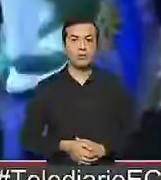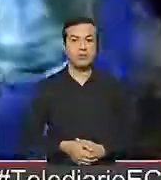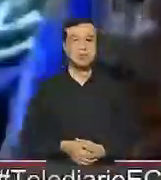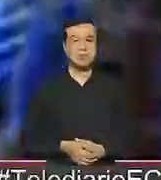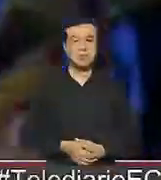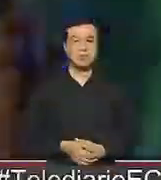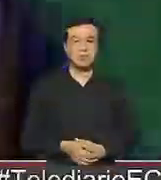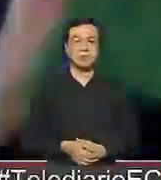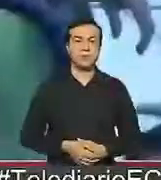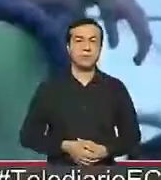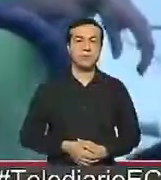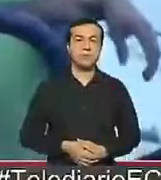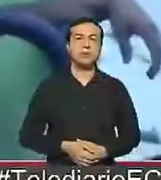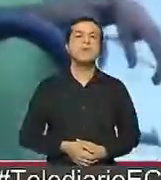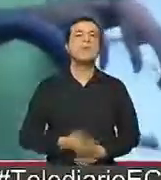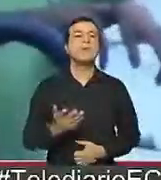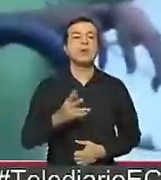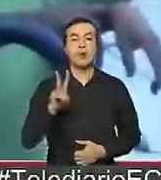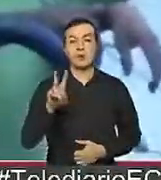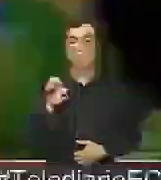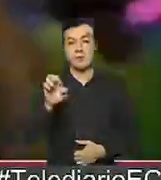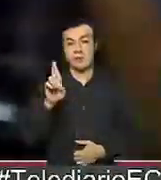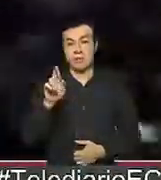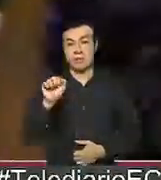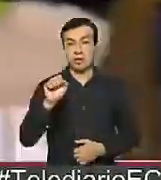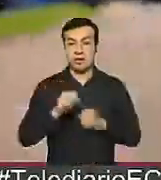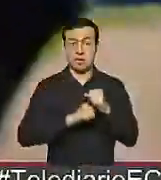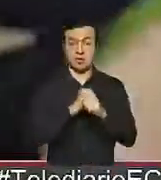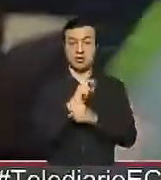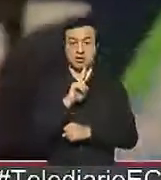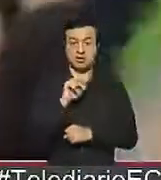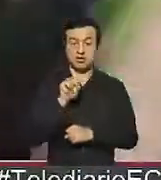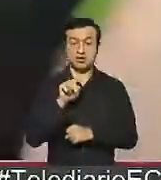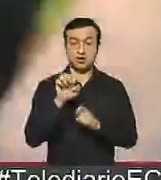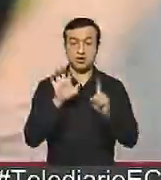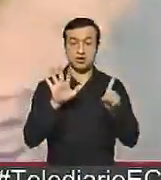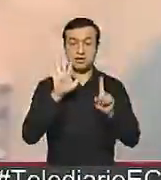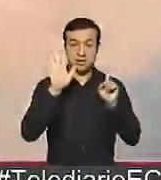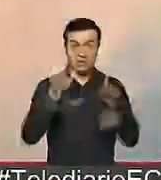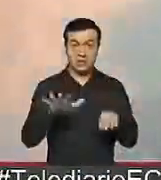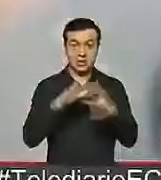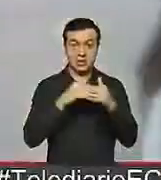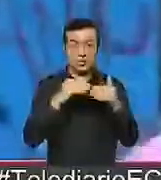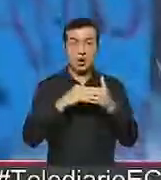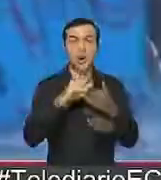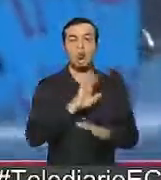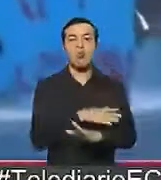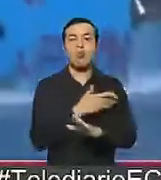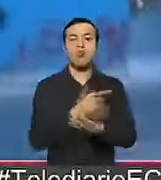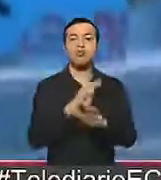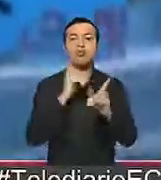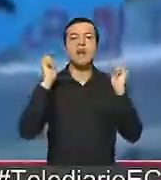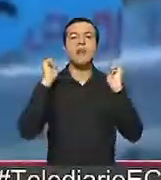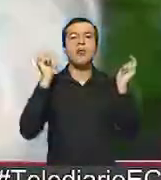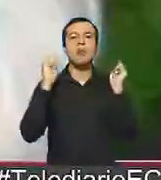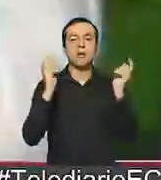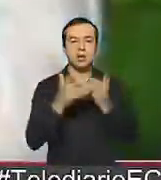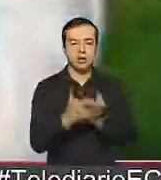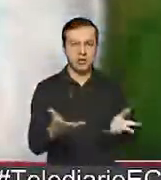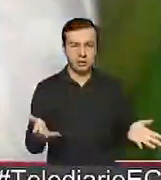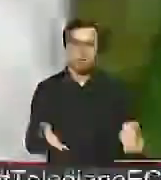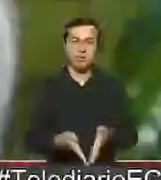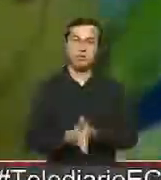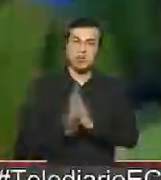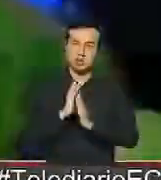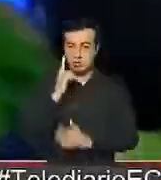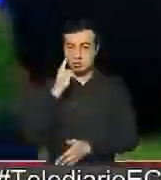patria. Supuestamente a Vera se le canceló en 2013 más de $6,000 por pistas publicitarias. Por ello se le pidió que